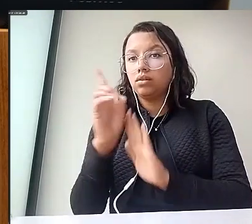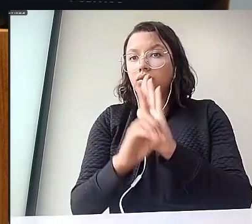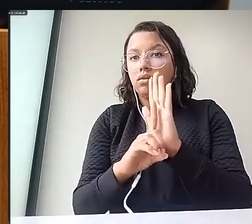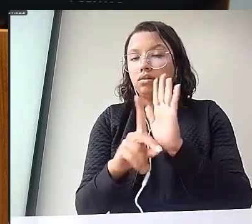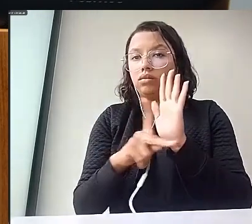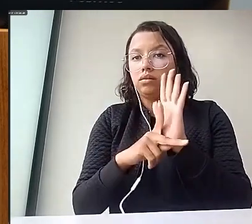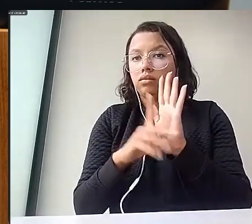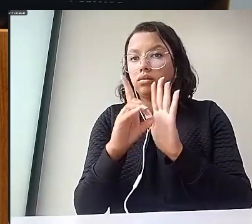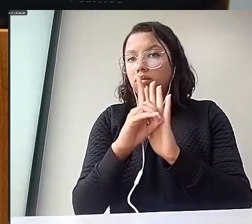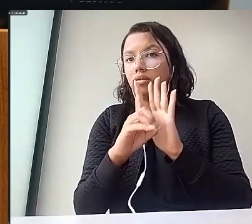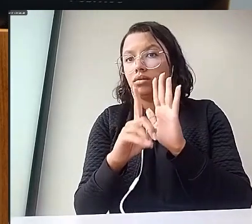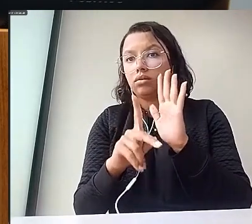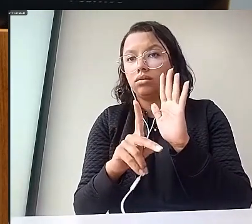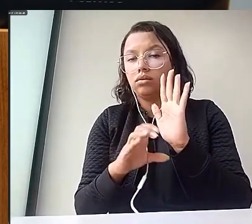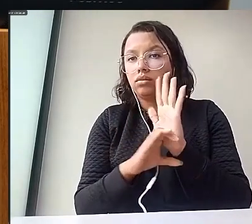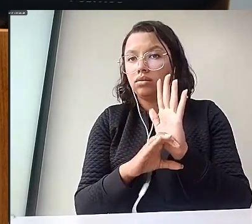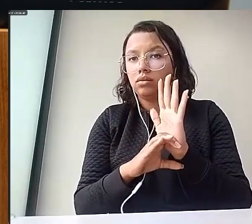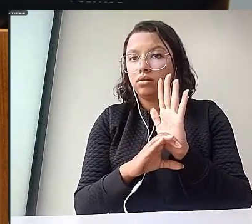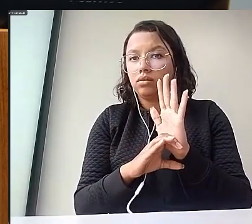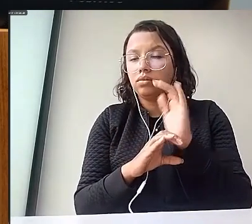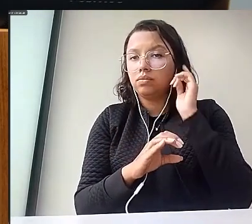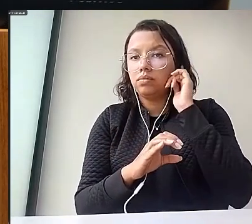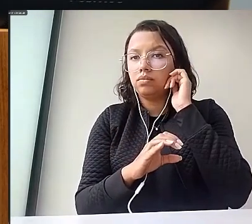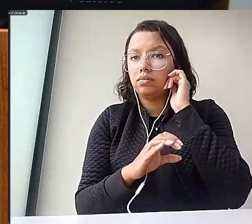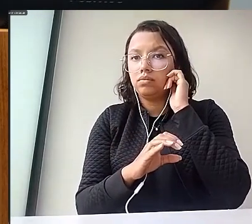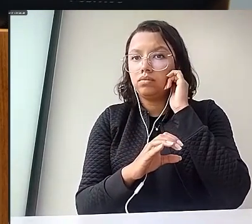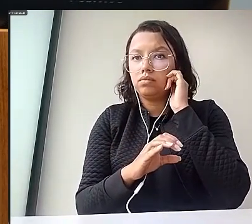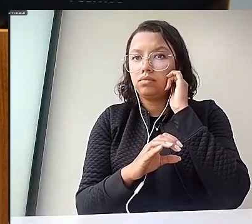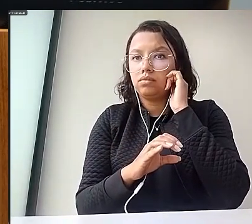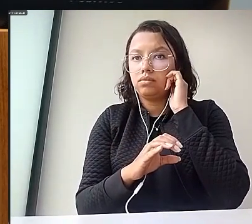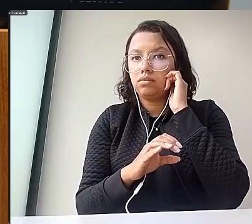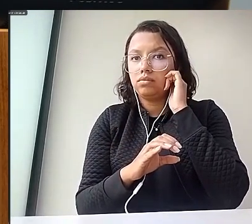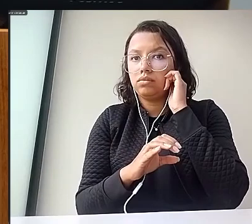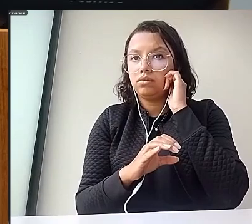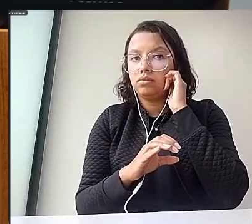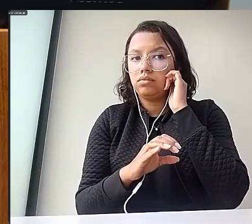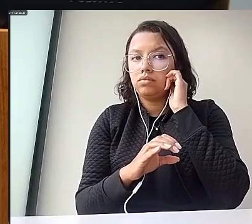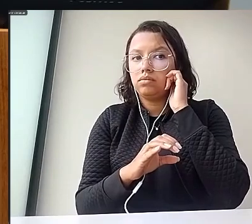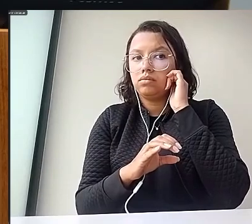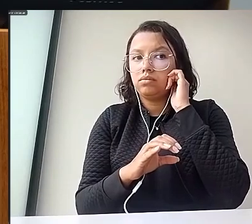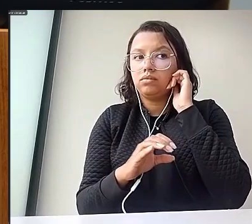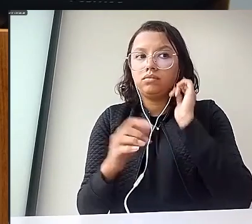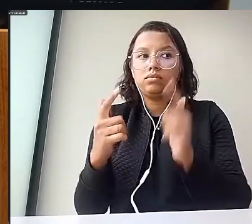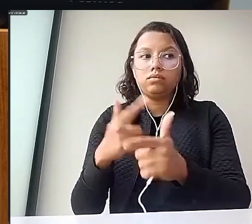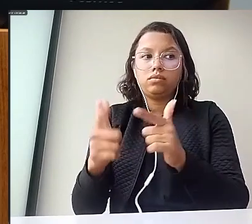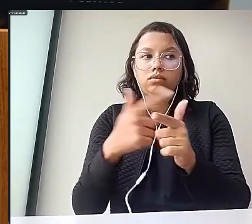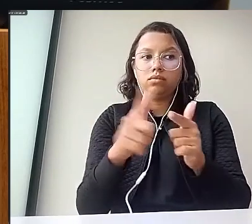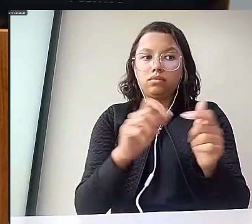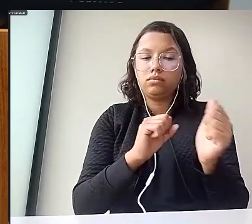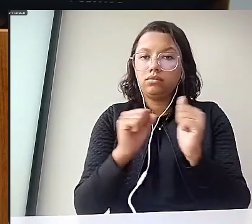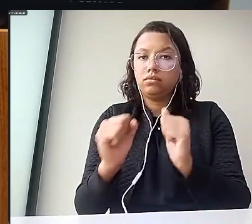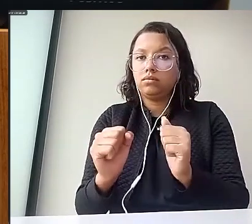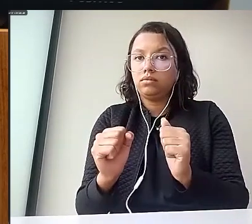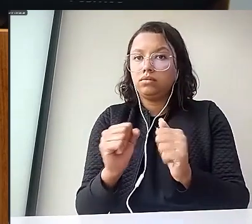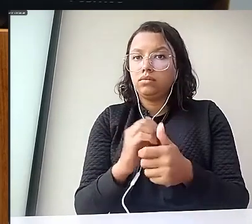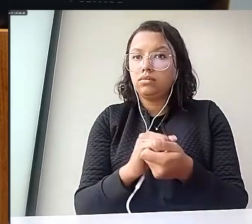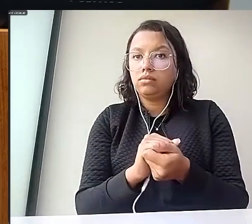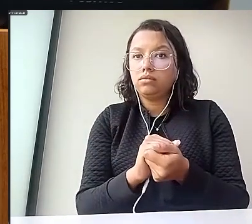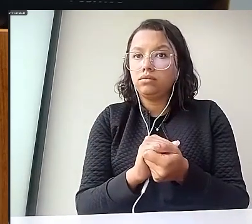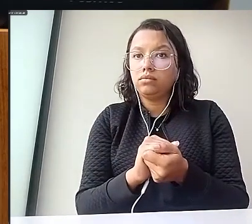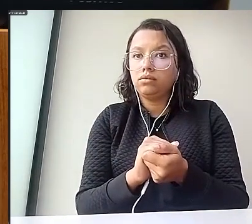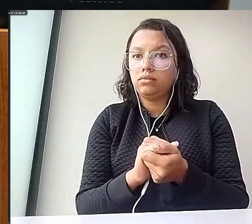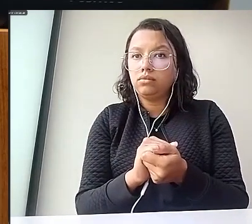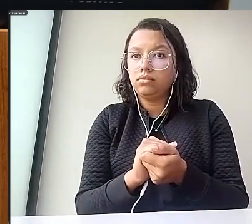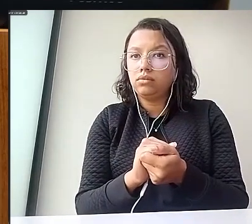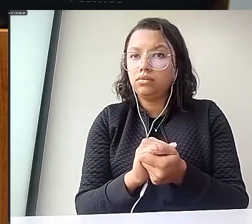derecho tributario, lo que conduce a delegar un poder de determinación, de